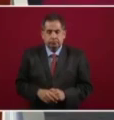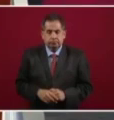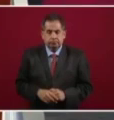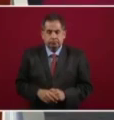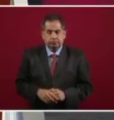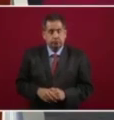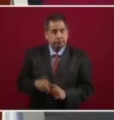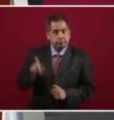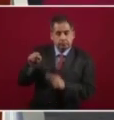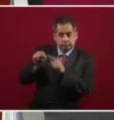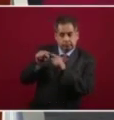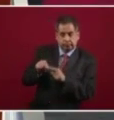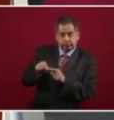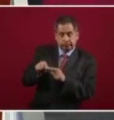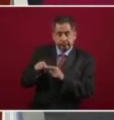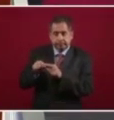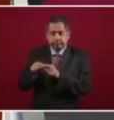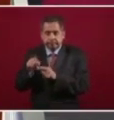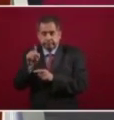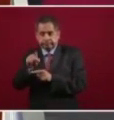Y esto fue aquí.